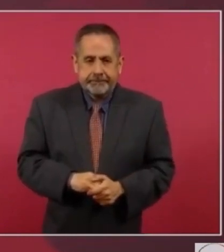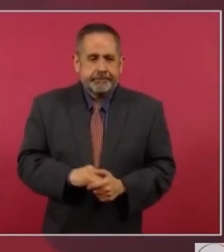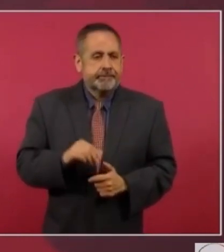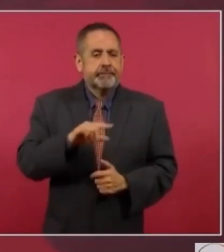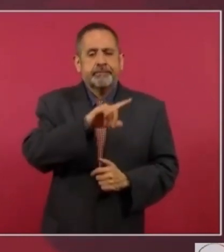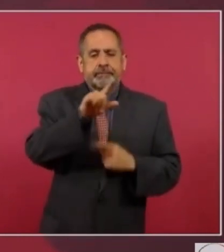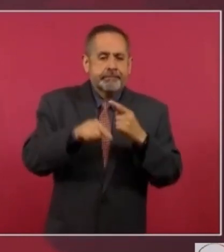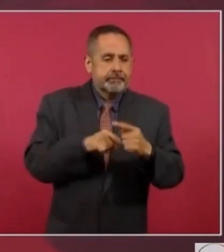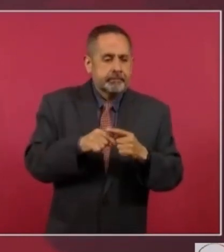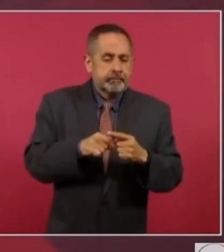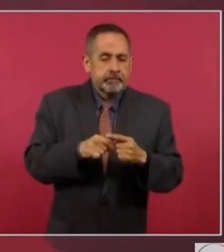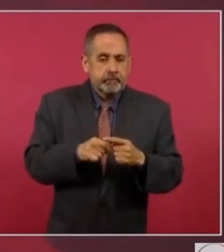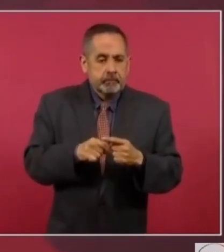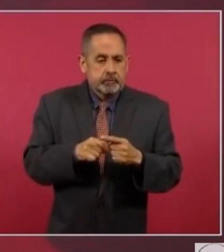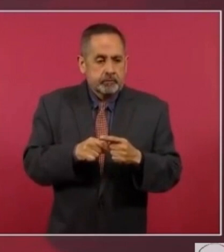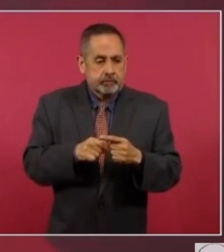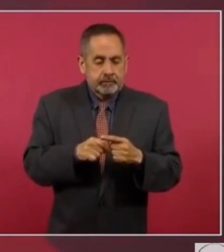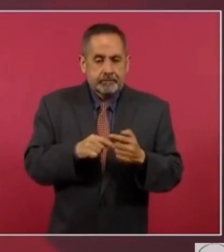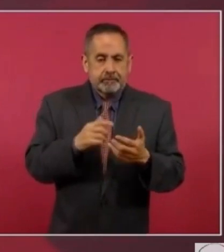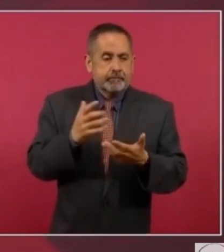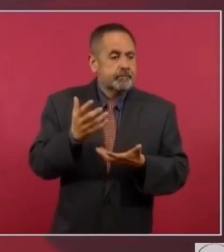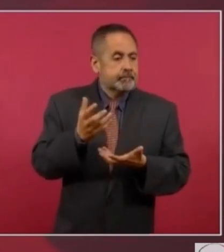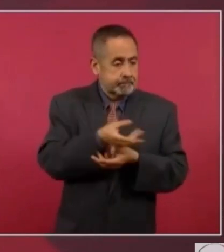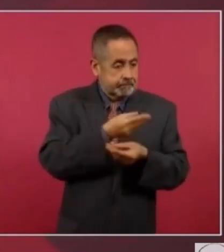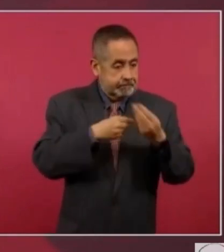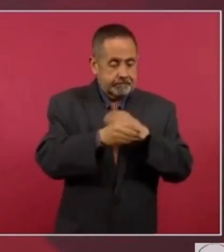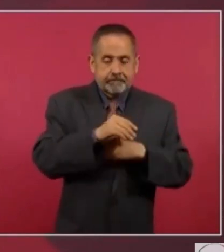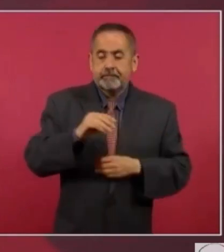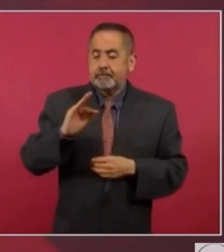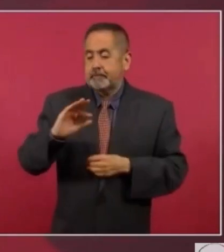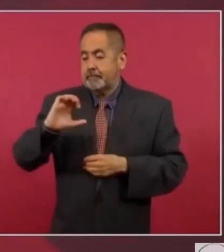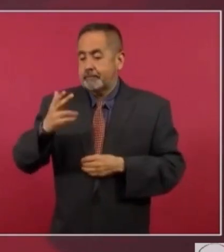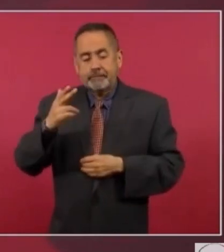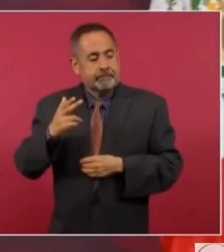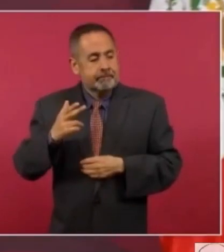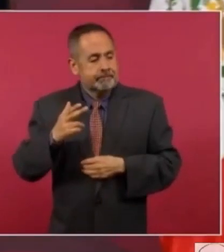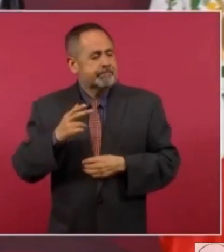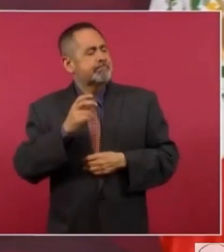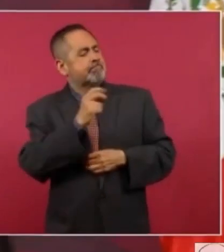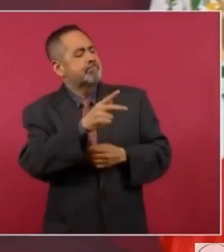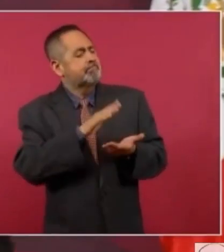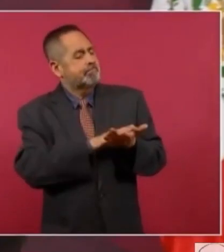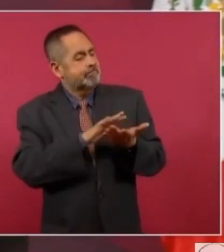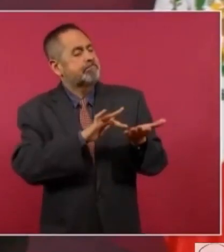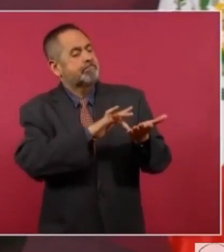como en pago, Calderón lo nombra director del CISEN.